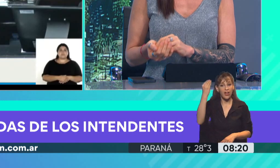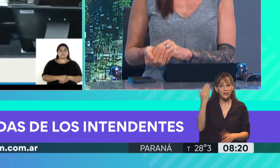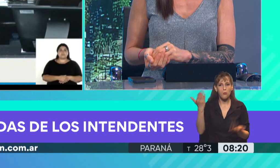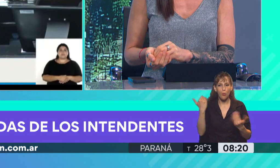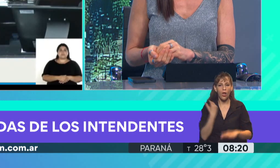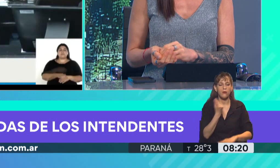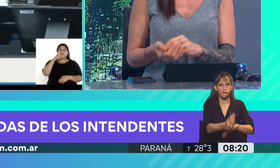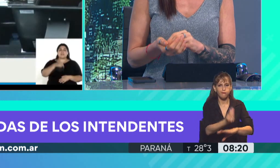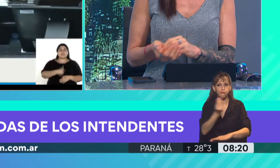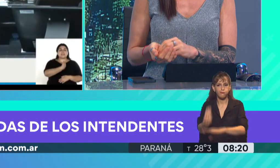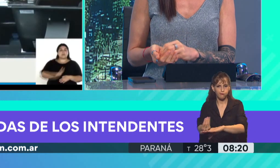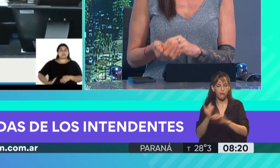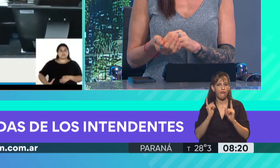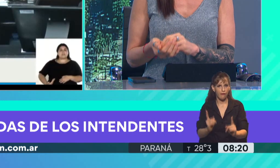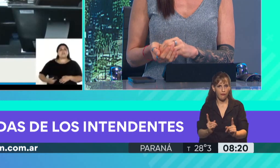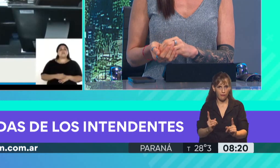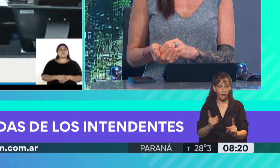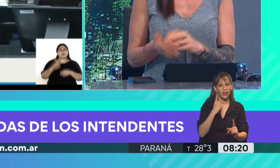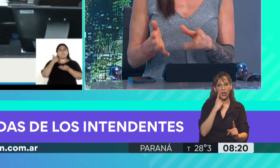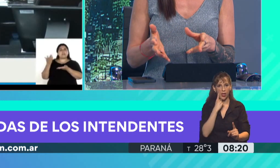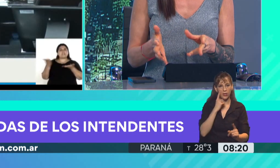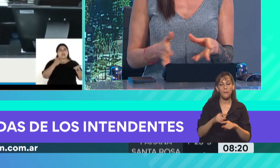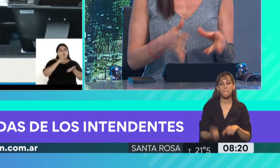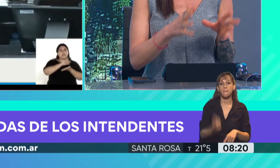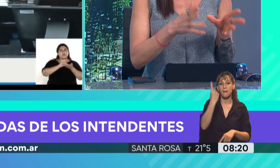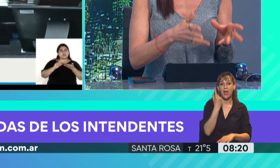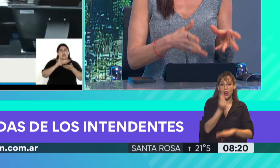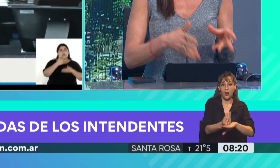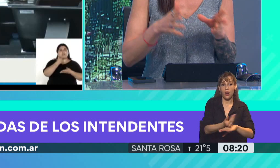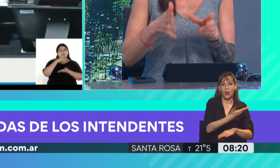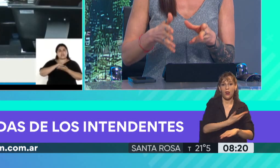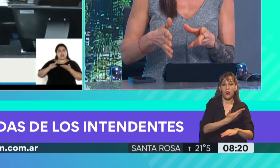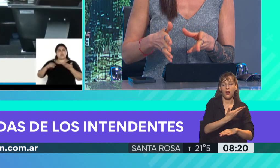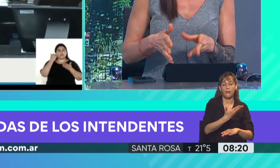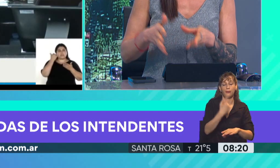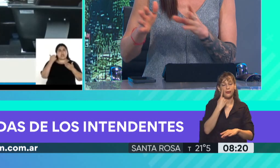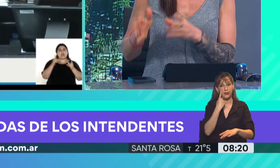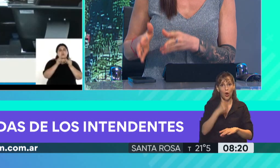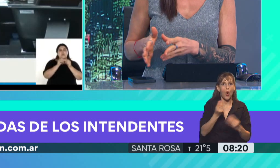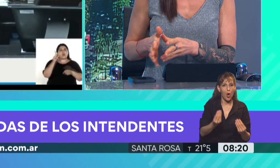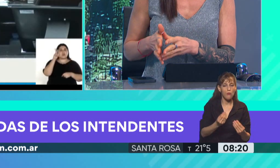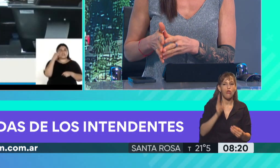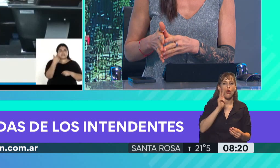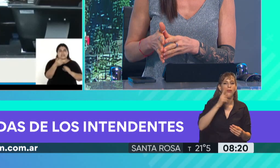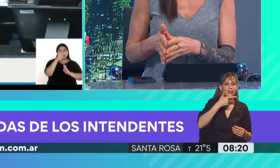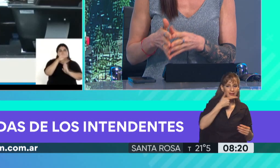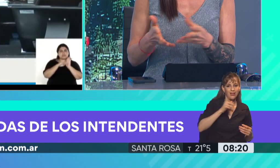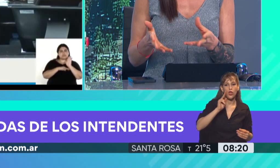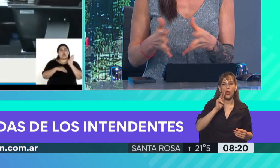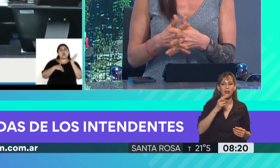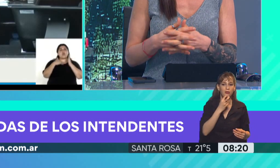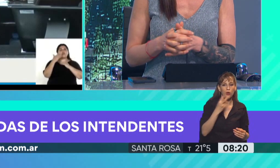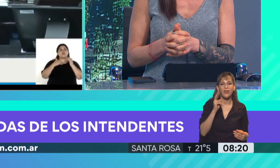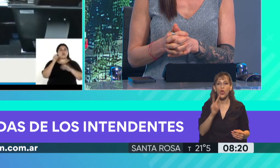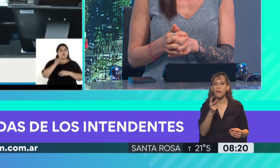mandatos consecutivas que se va a tomar como primer mandato dos los iniciados en 2017 2019 y 2021 y